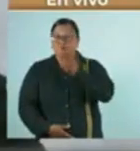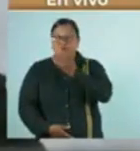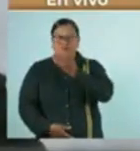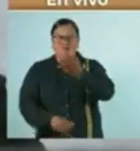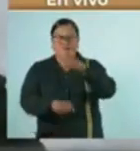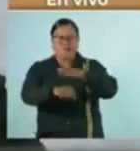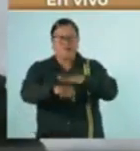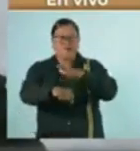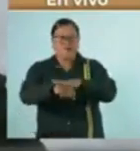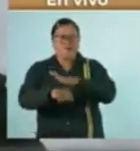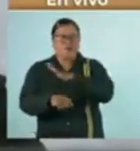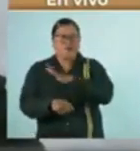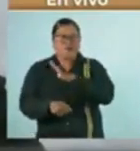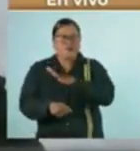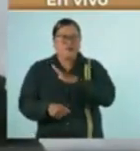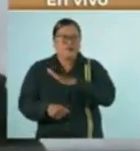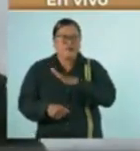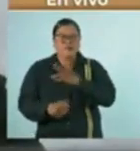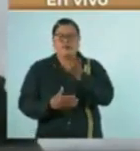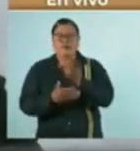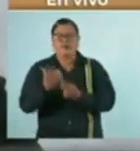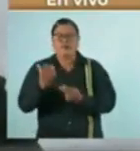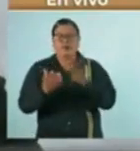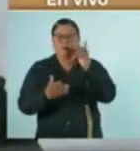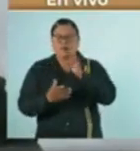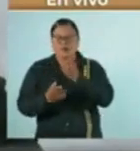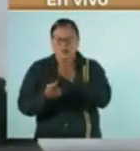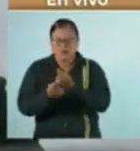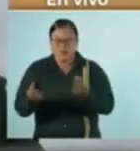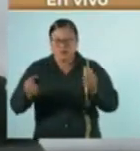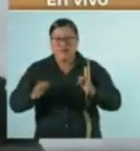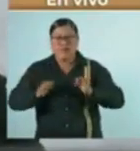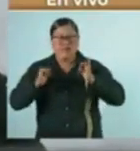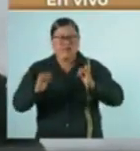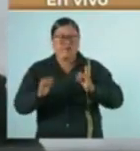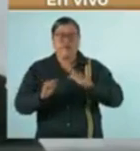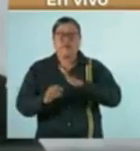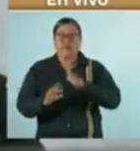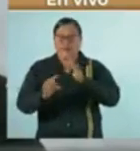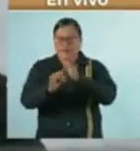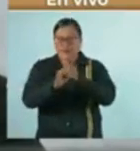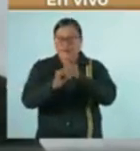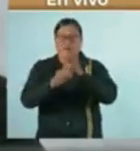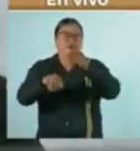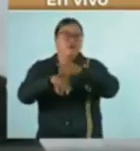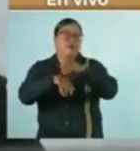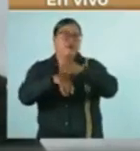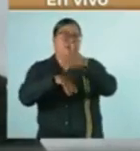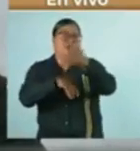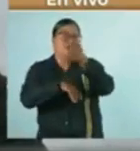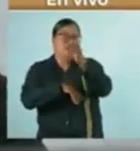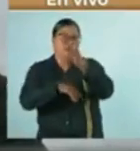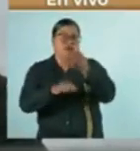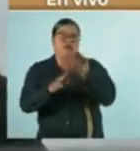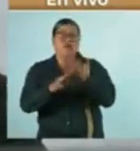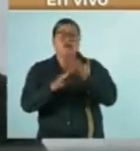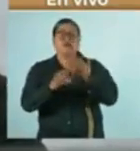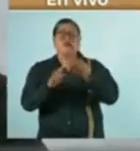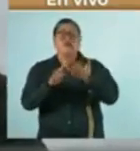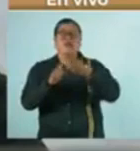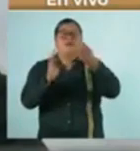que se presentó el programa Niñas, Niños y Adolescentes en Red el día 6 de agosto ante